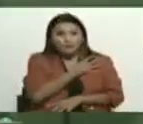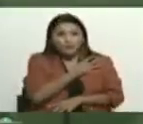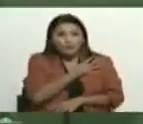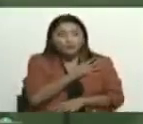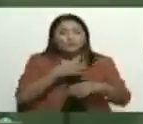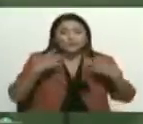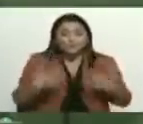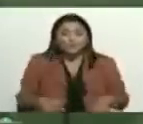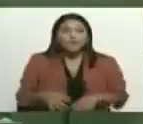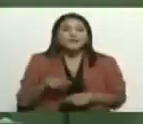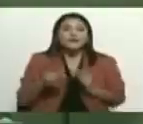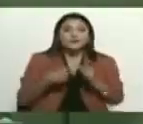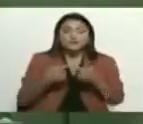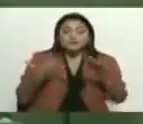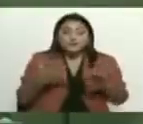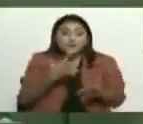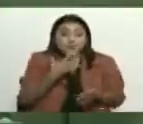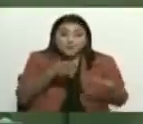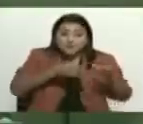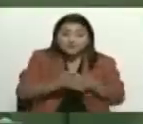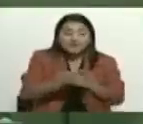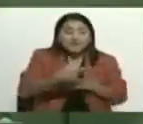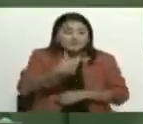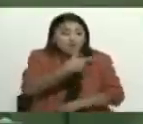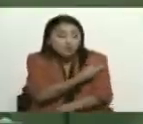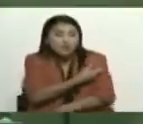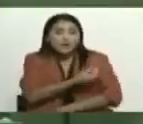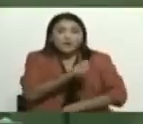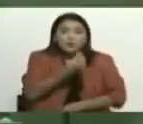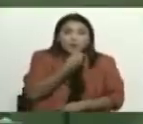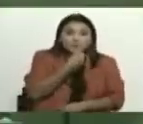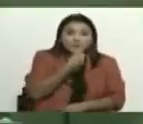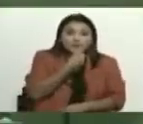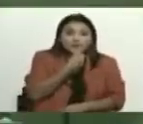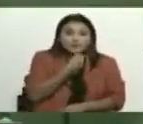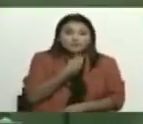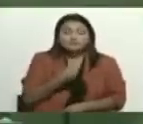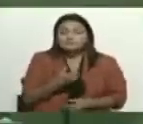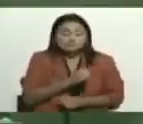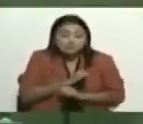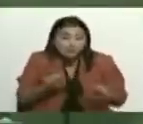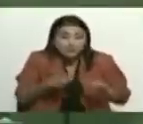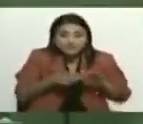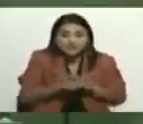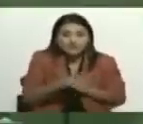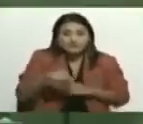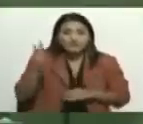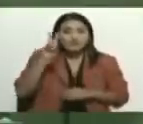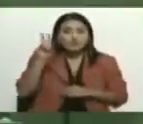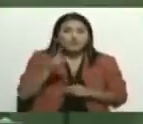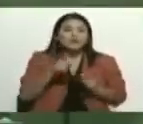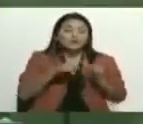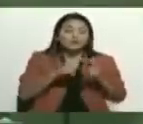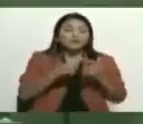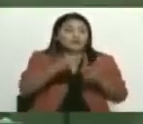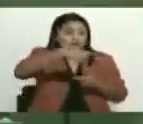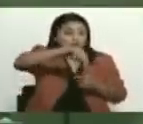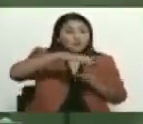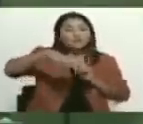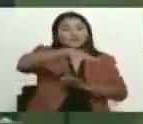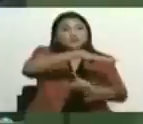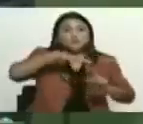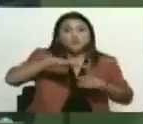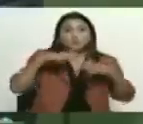afectan el acceso a las vacunas, alimentos y otros bienes y servicios esenciales, lo cual convierte estas atrocidades